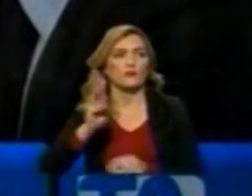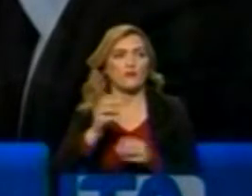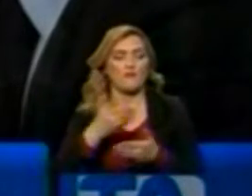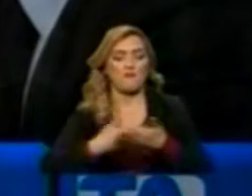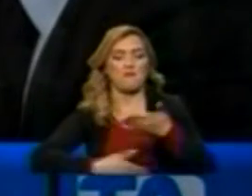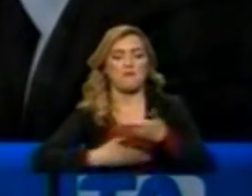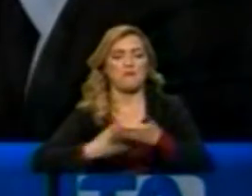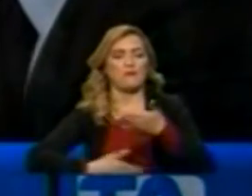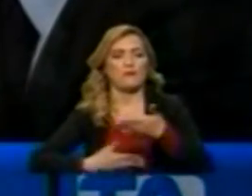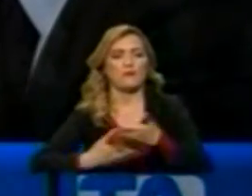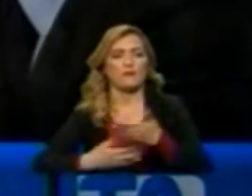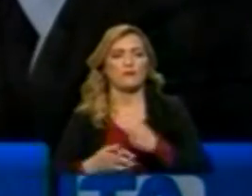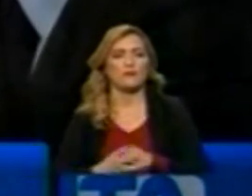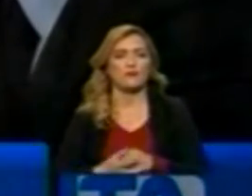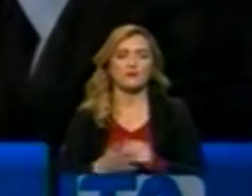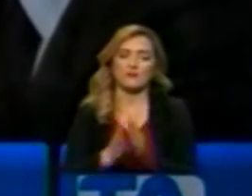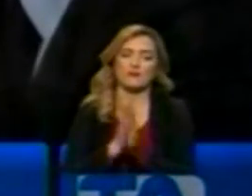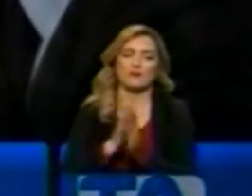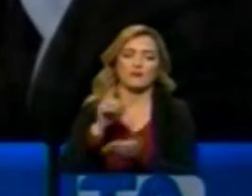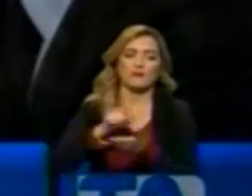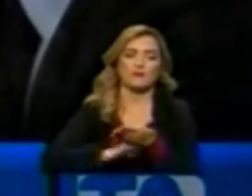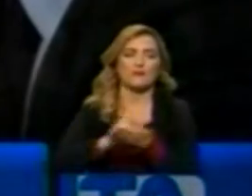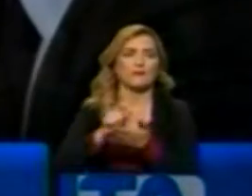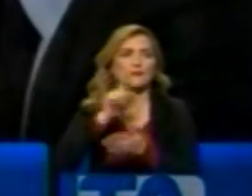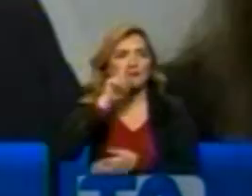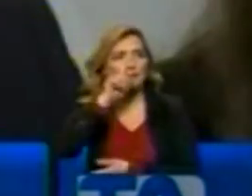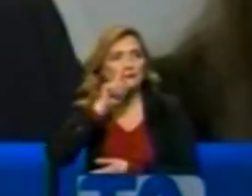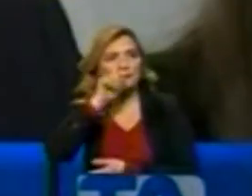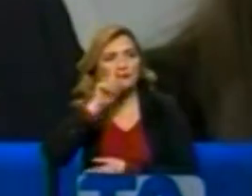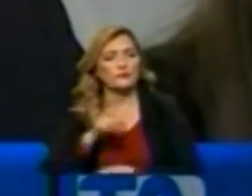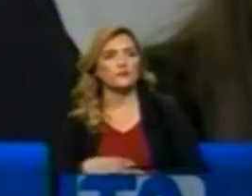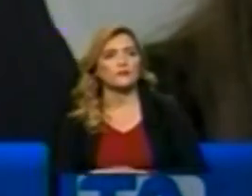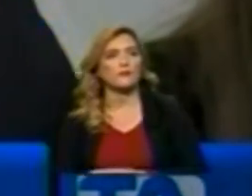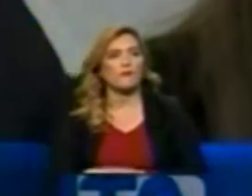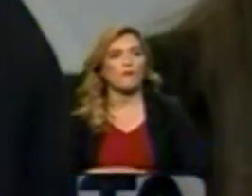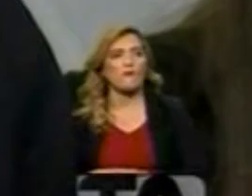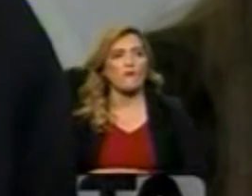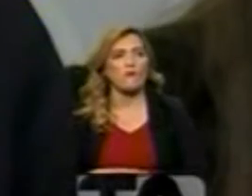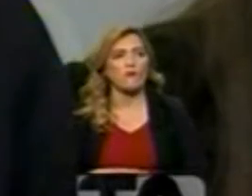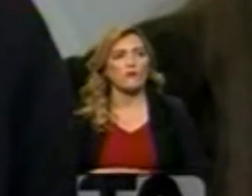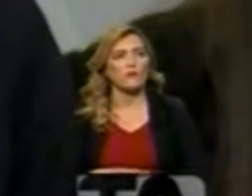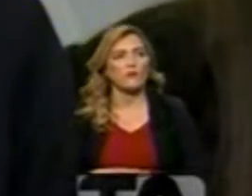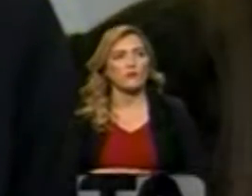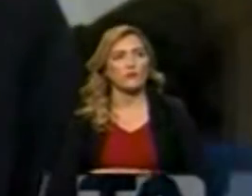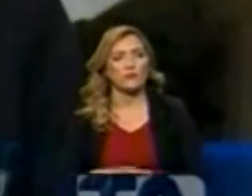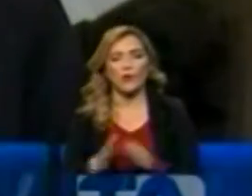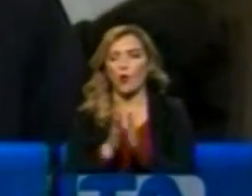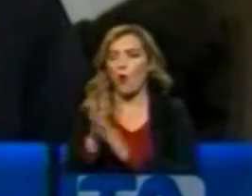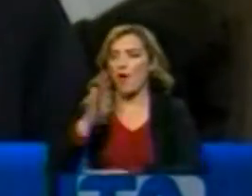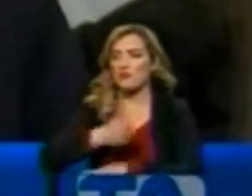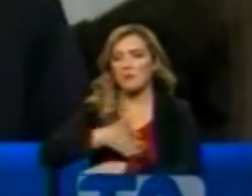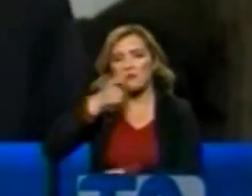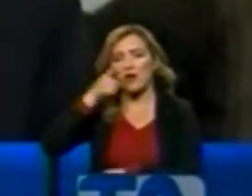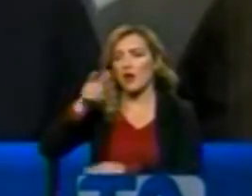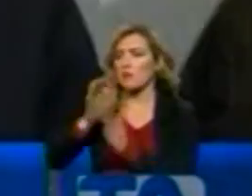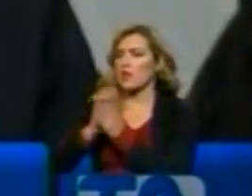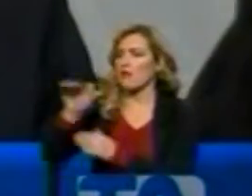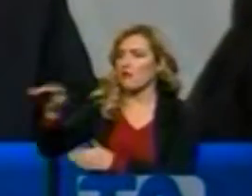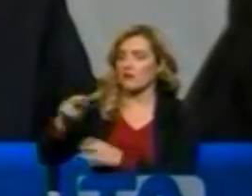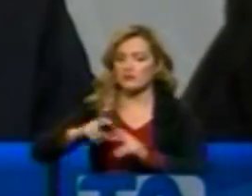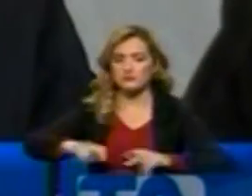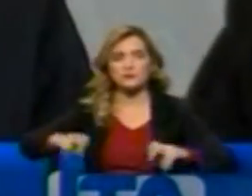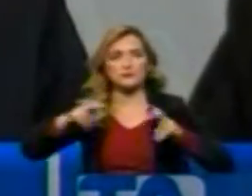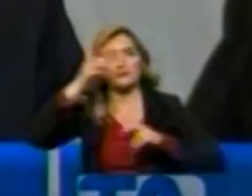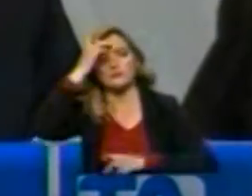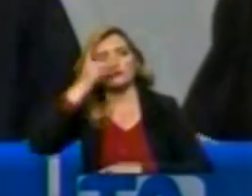oficios que se contrate al personal. Yo ya pedí a la Fiscalía que se investigue